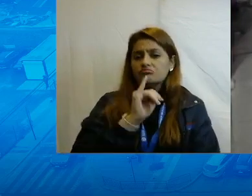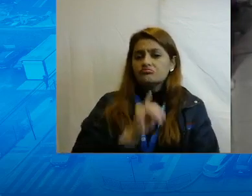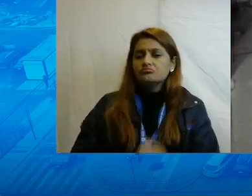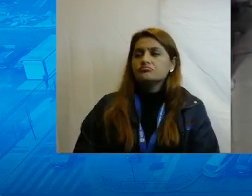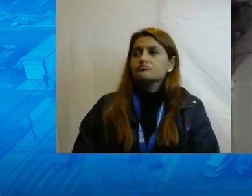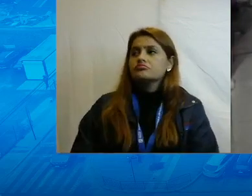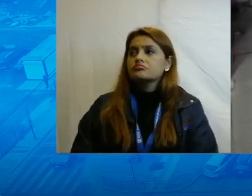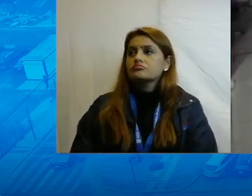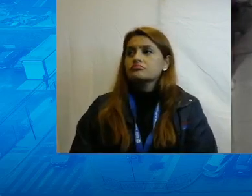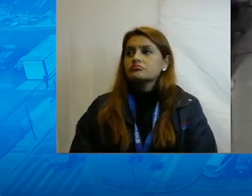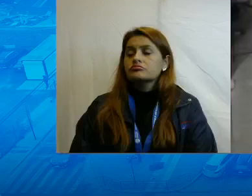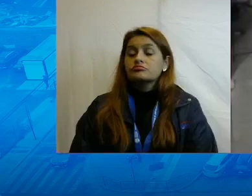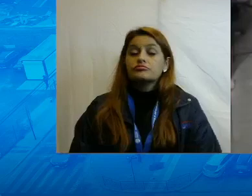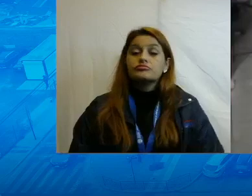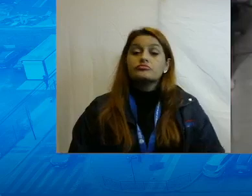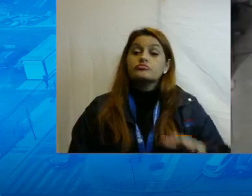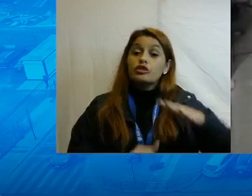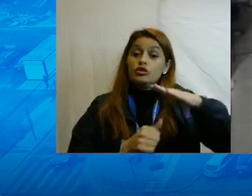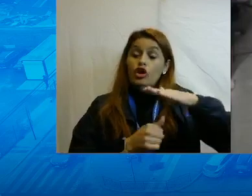Concejal